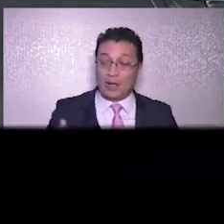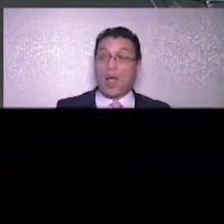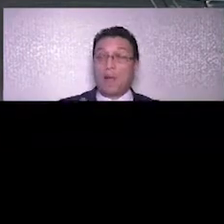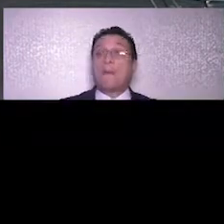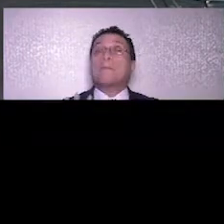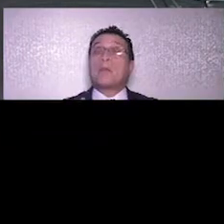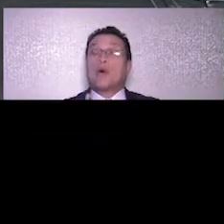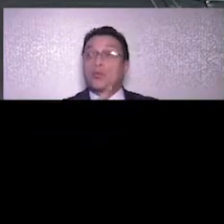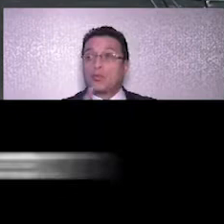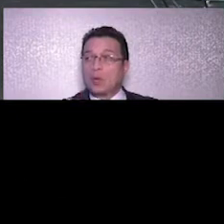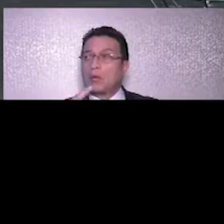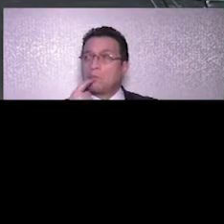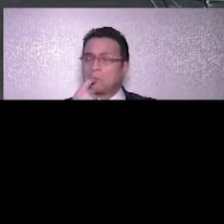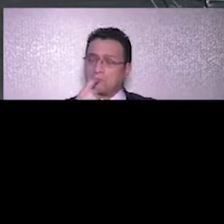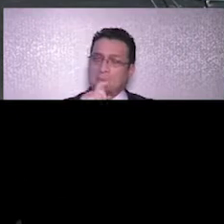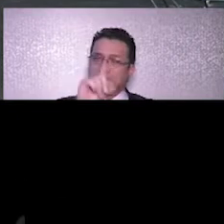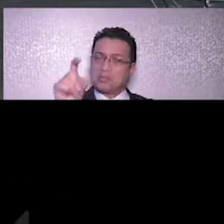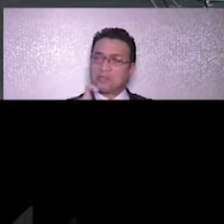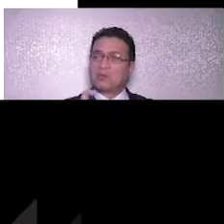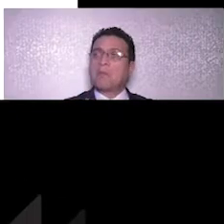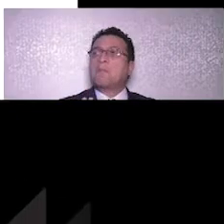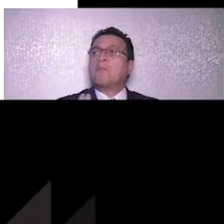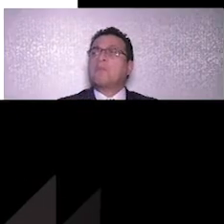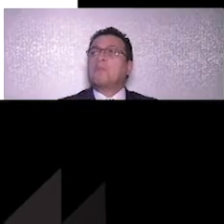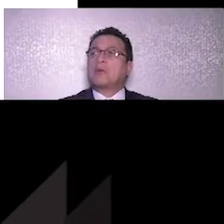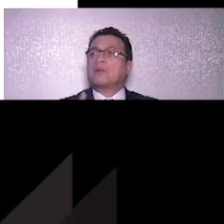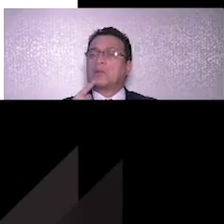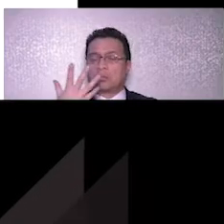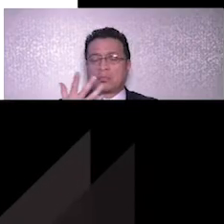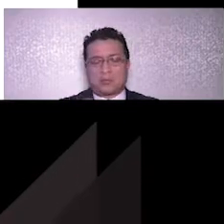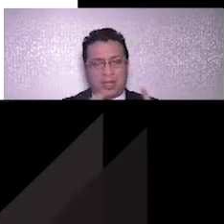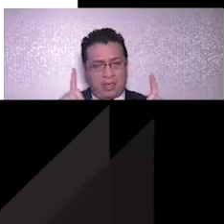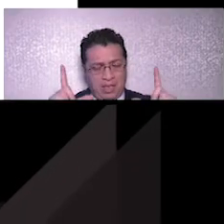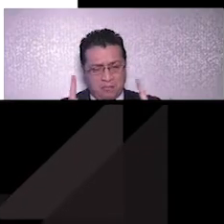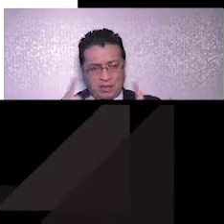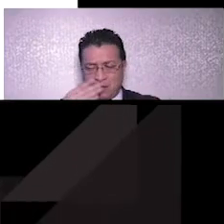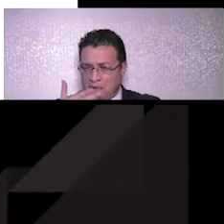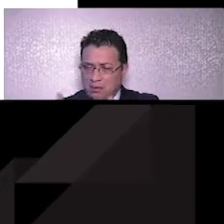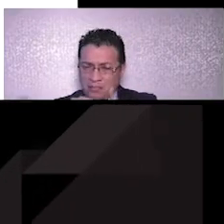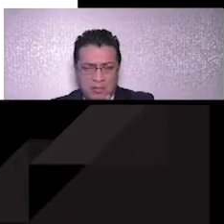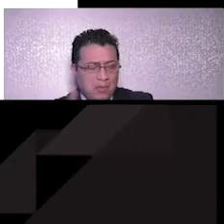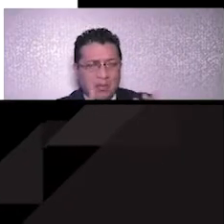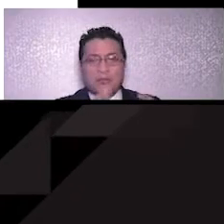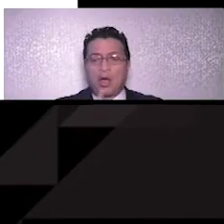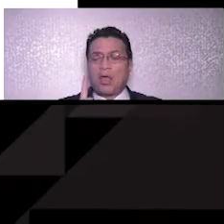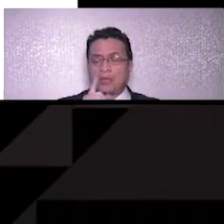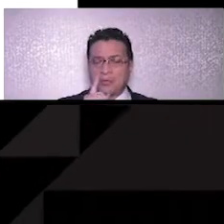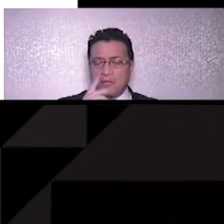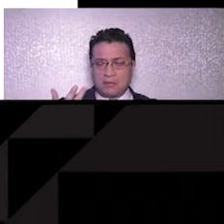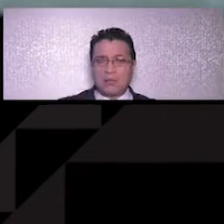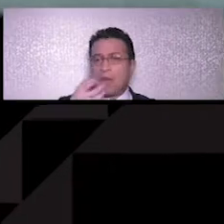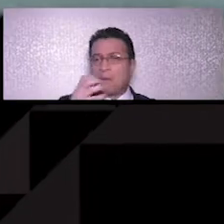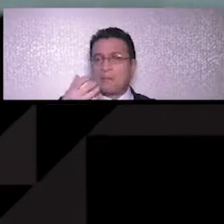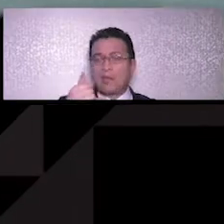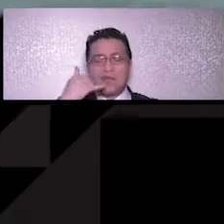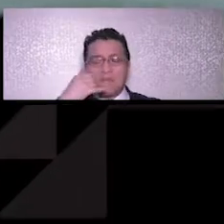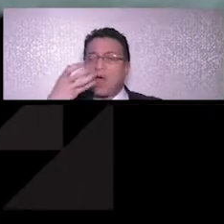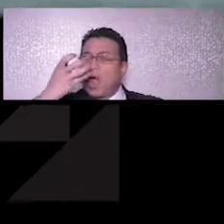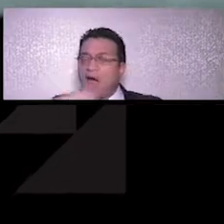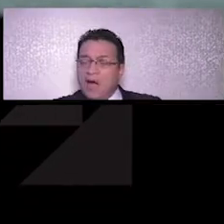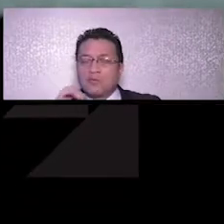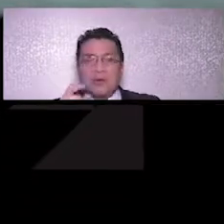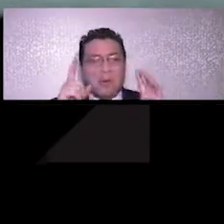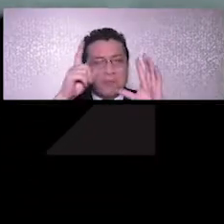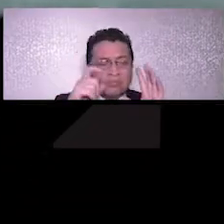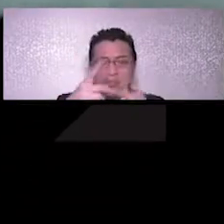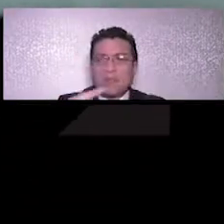Probablemente ustedes se preguntarán, ¿para qué diablos se necesita interdisciplina en imágenes? Si todos tenemos un iPhone, todos tenemos una cámara fotográfica y tomar